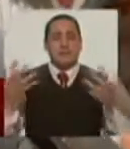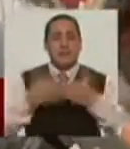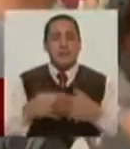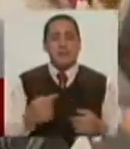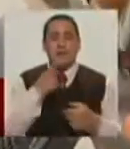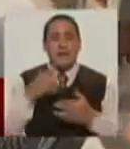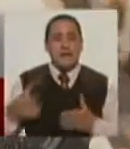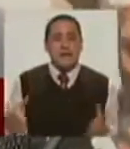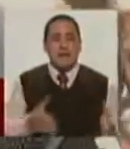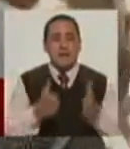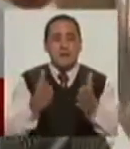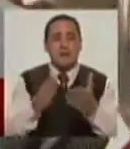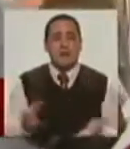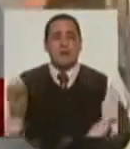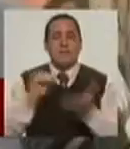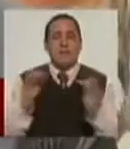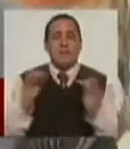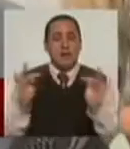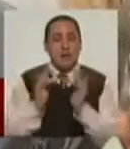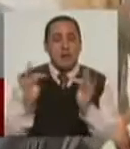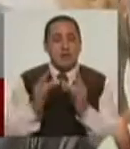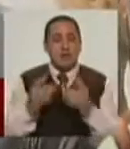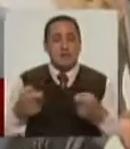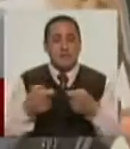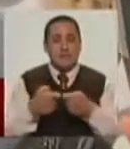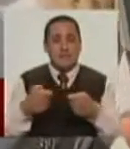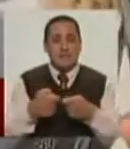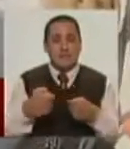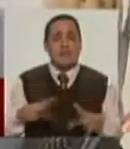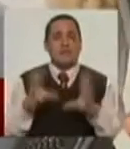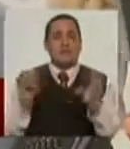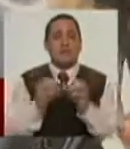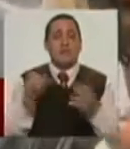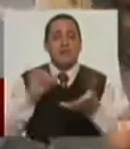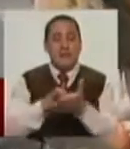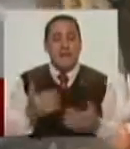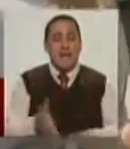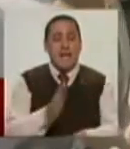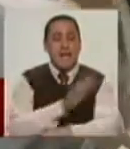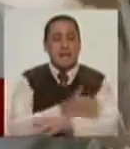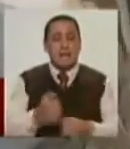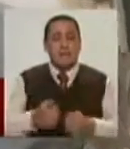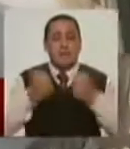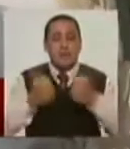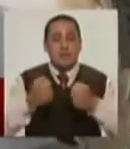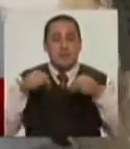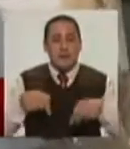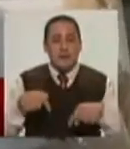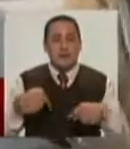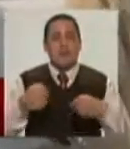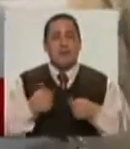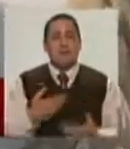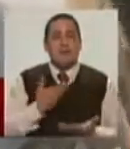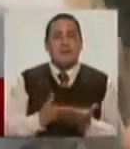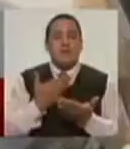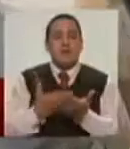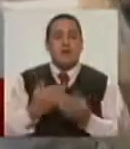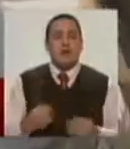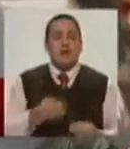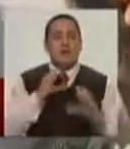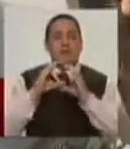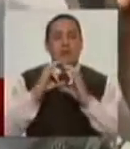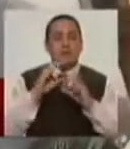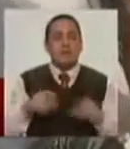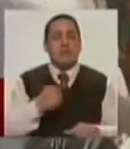lo que es la carretera más la fibra óptica de banda ancha que estamos instalando acá, le vamos a poner